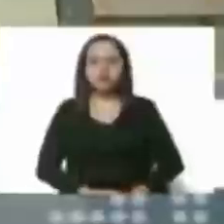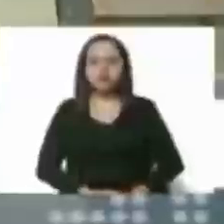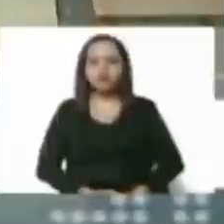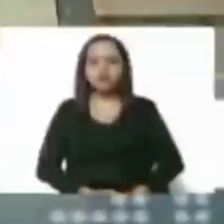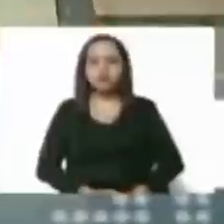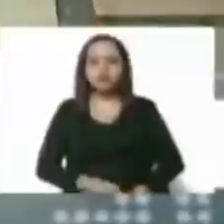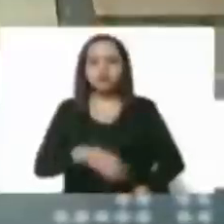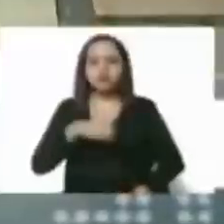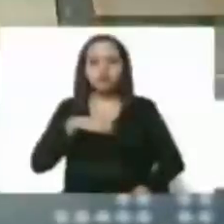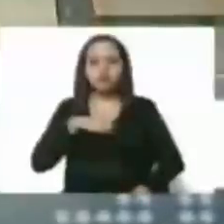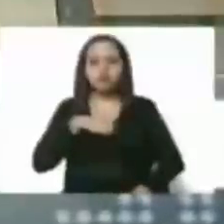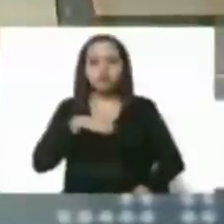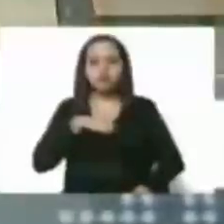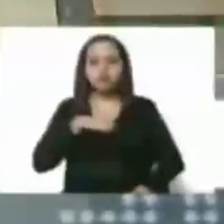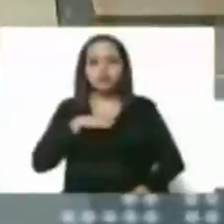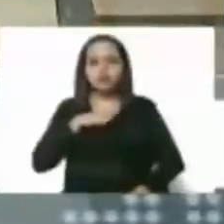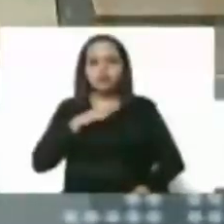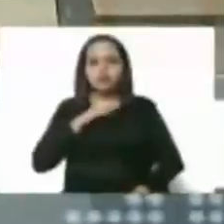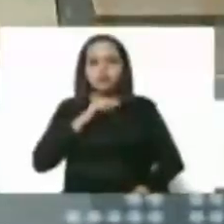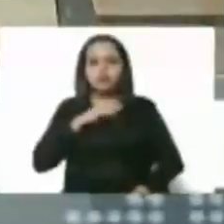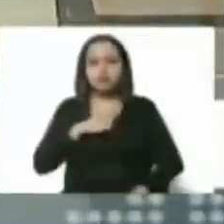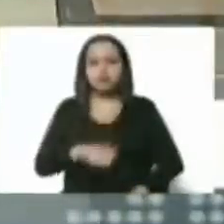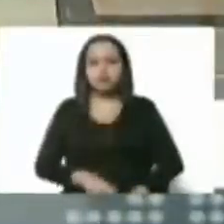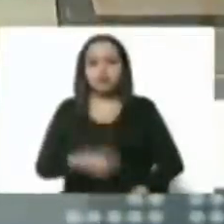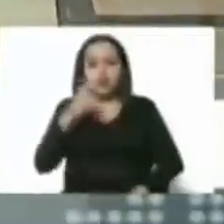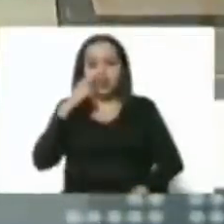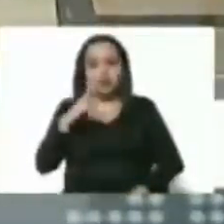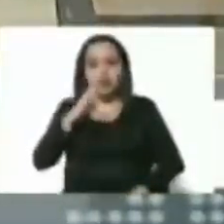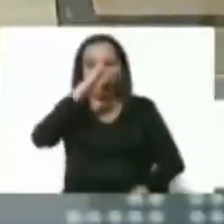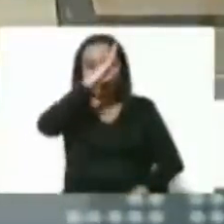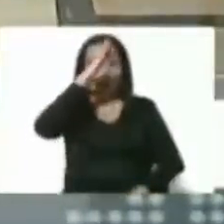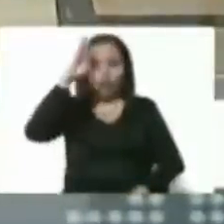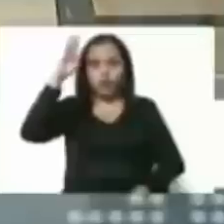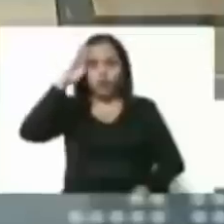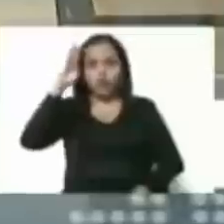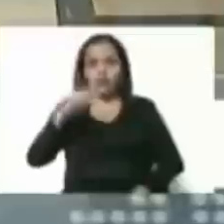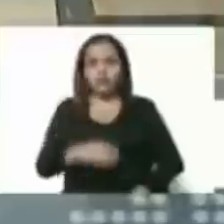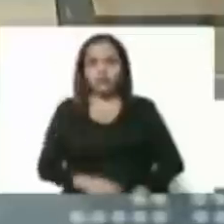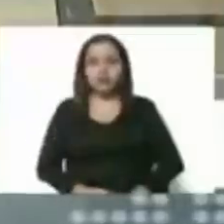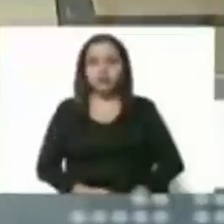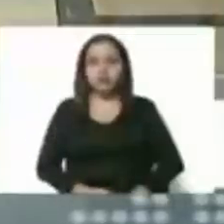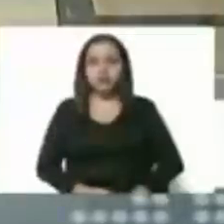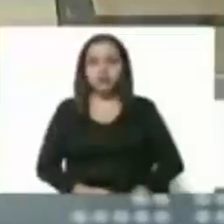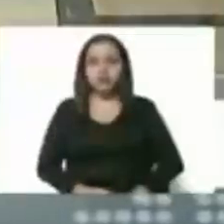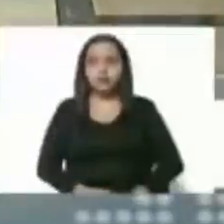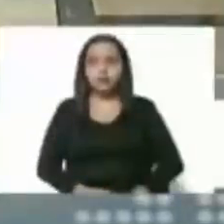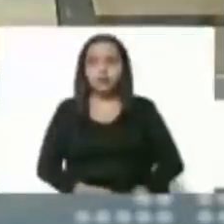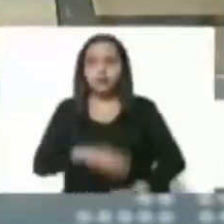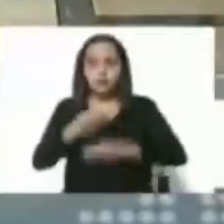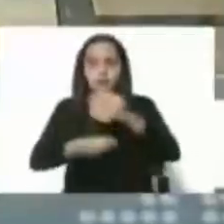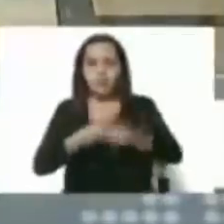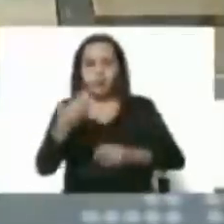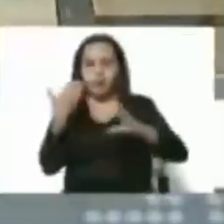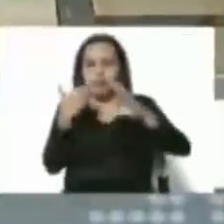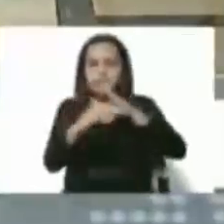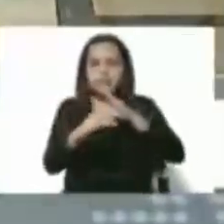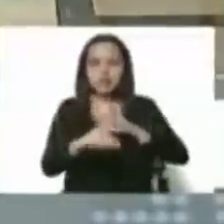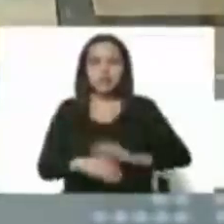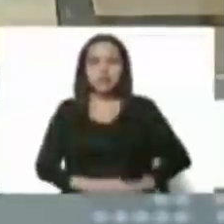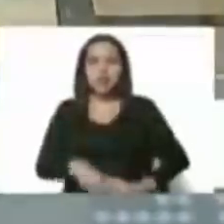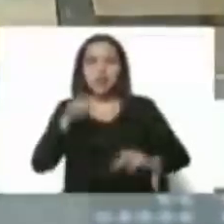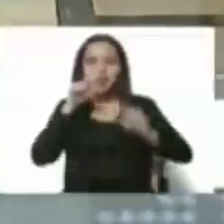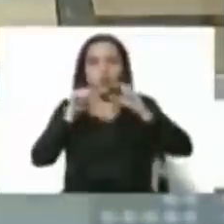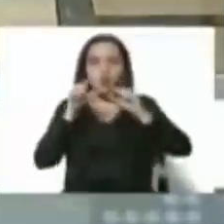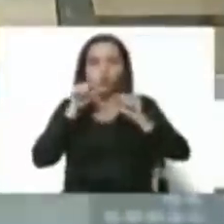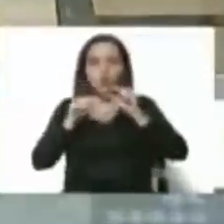esta esta información esta especie fue lanzada por elliott abrams y point john bolton que ahora como saben ustedes no está